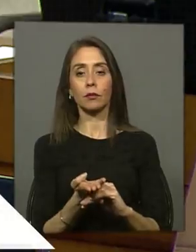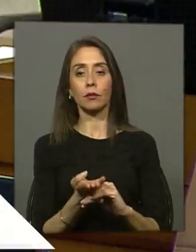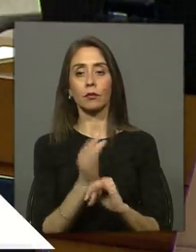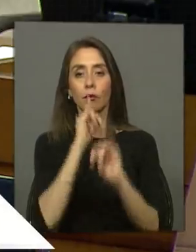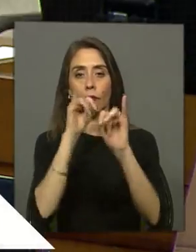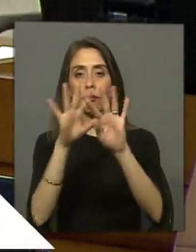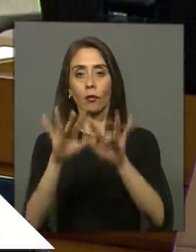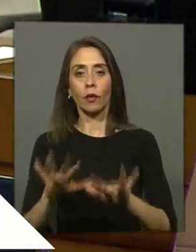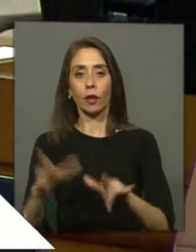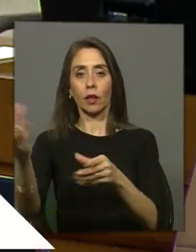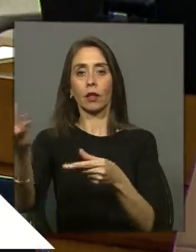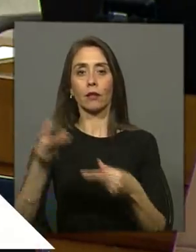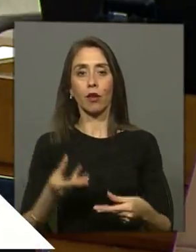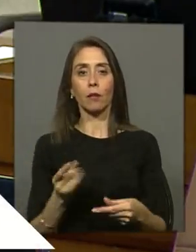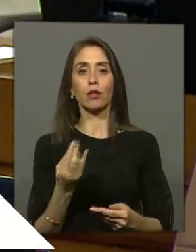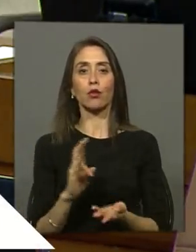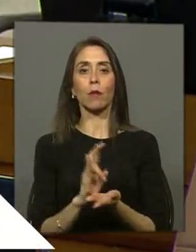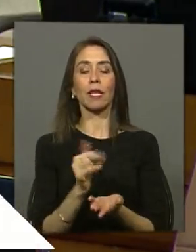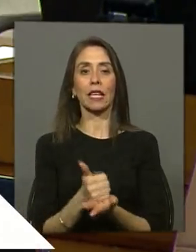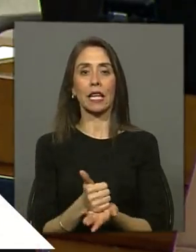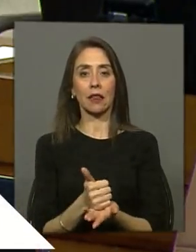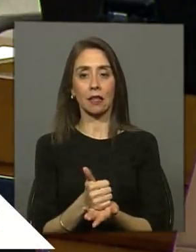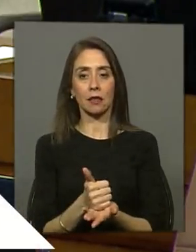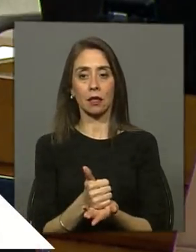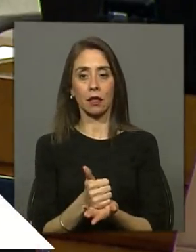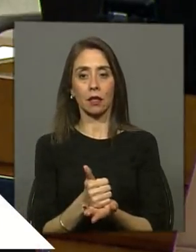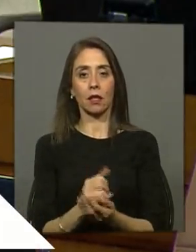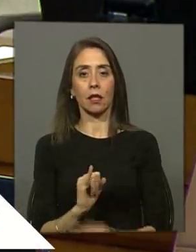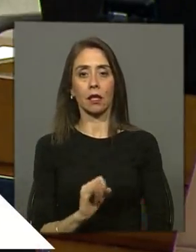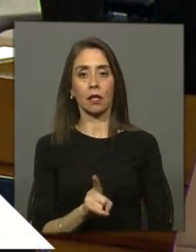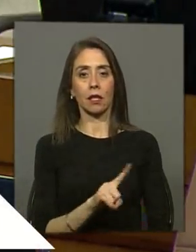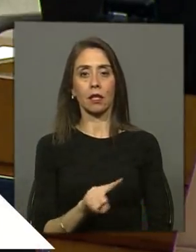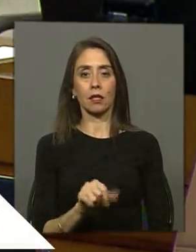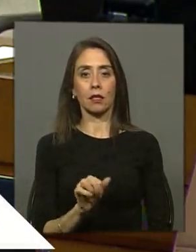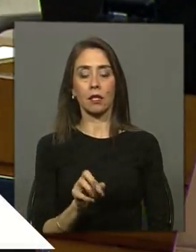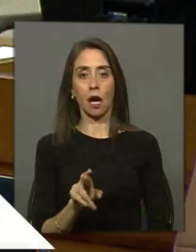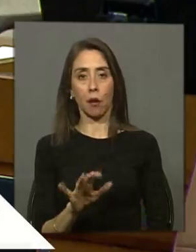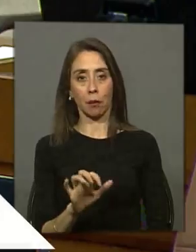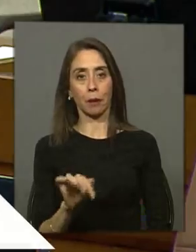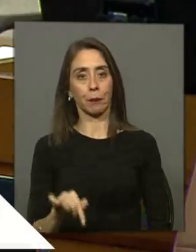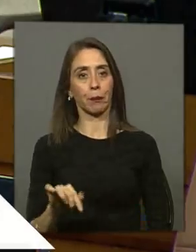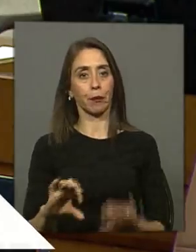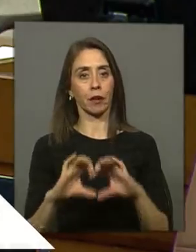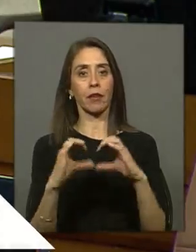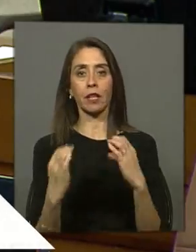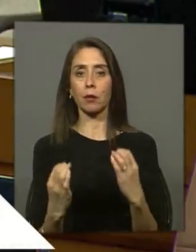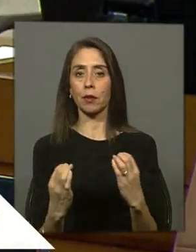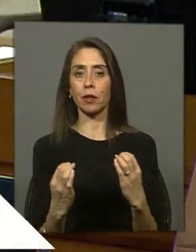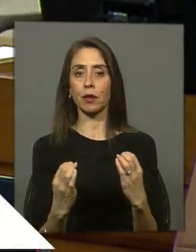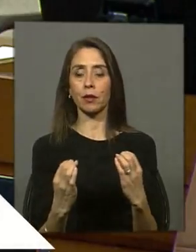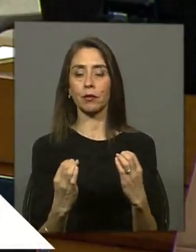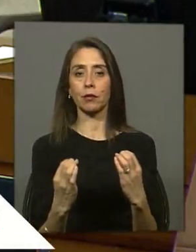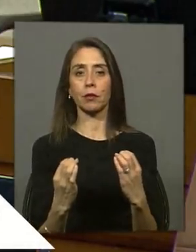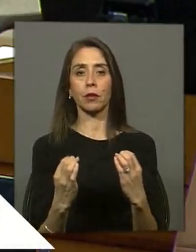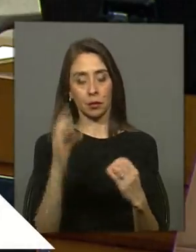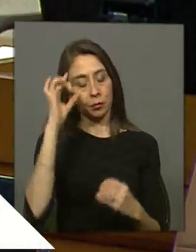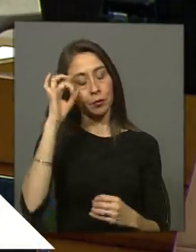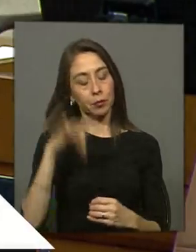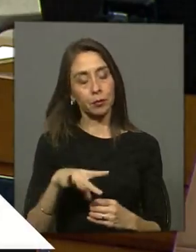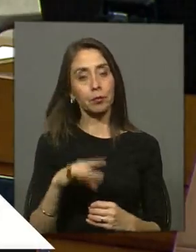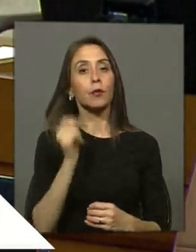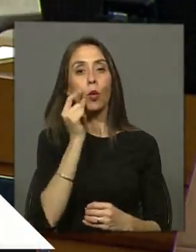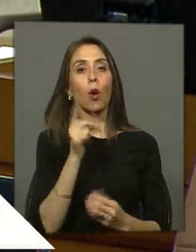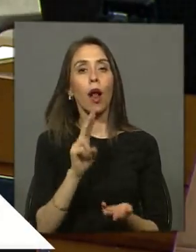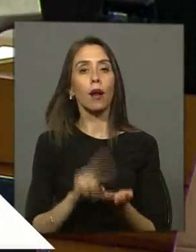informe a la superintendencia de ISAPRE para que esta corporación se informe y se entere cuál es la